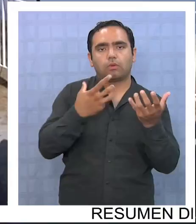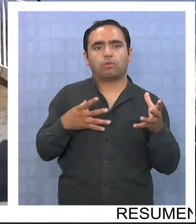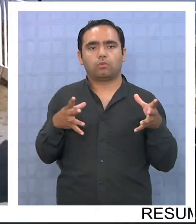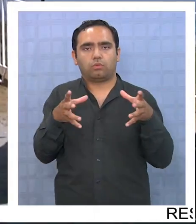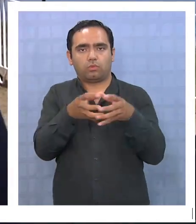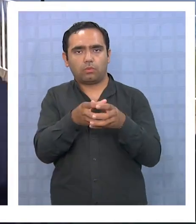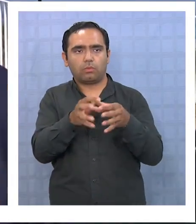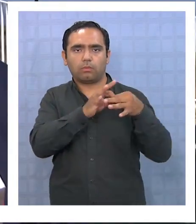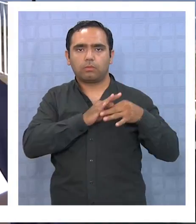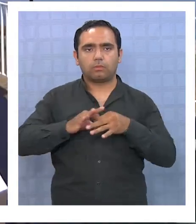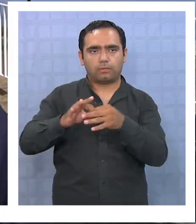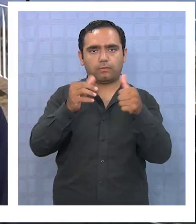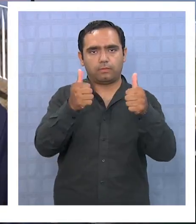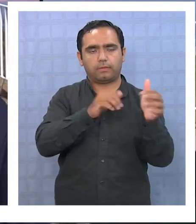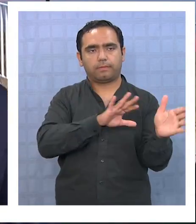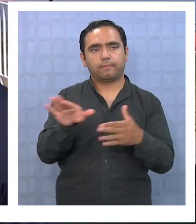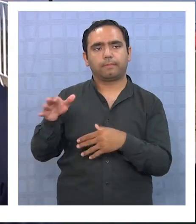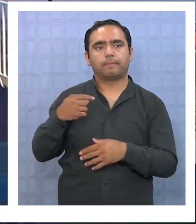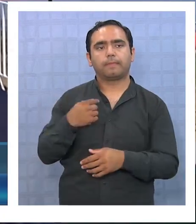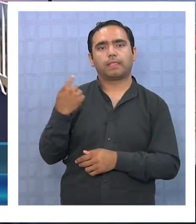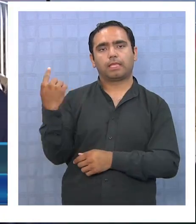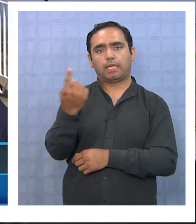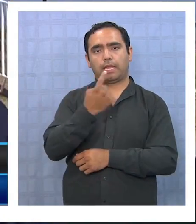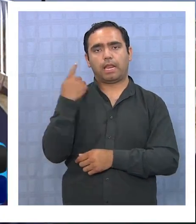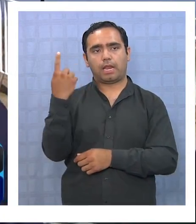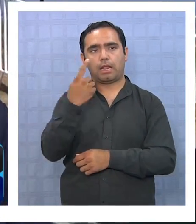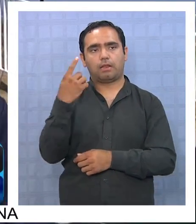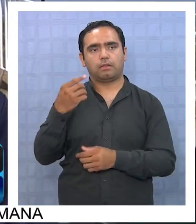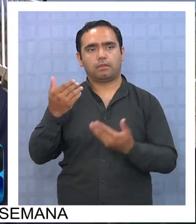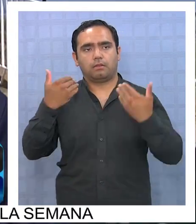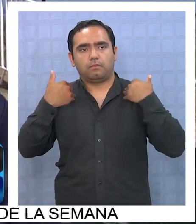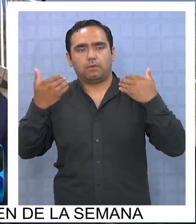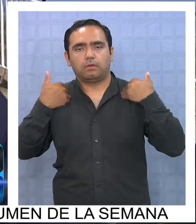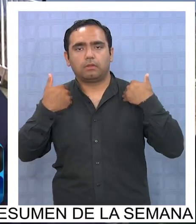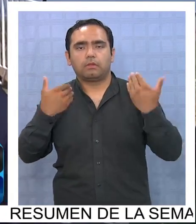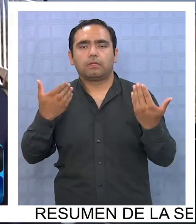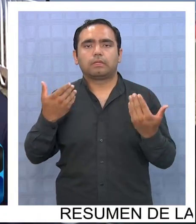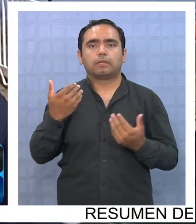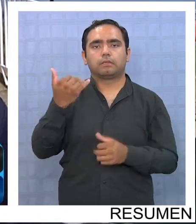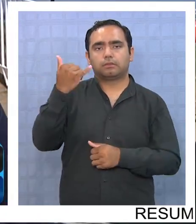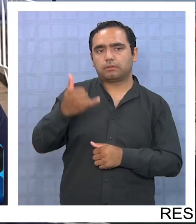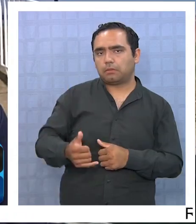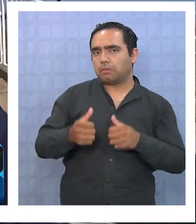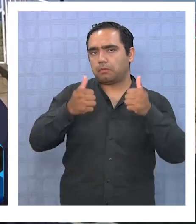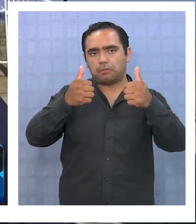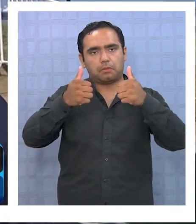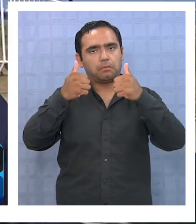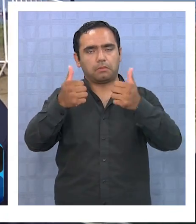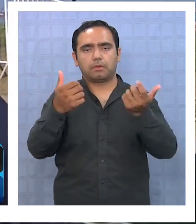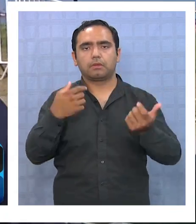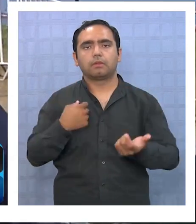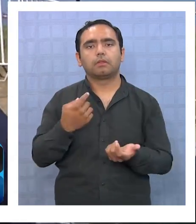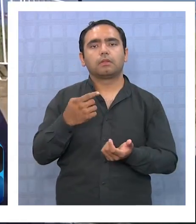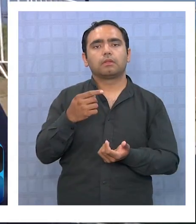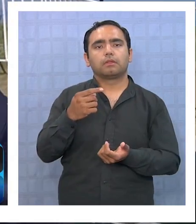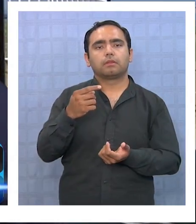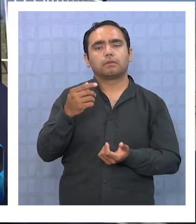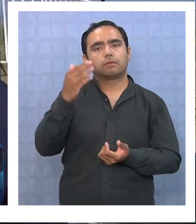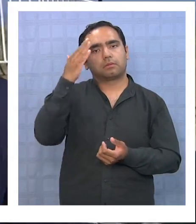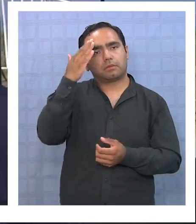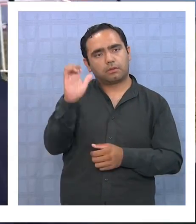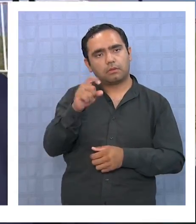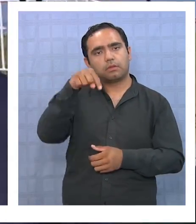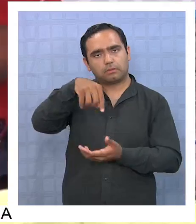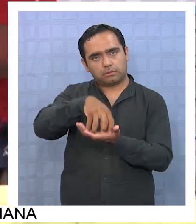bien. En general, los deportistas, en todos los deportes, les ha ido muy bien. Creo que esta ciudad